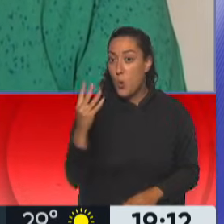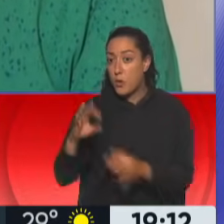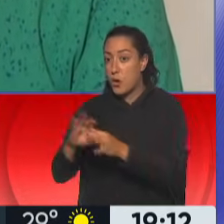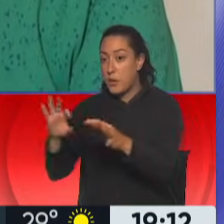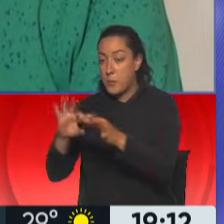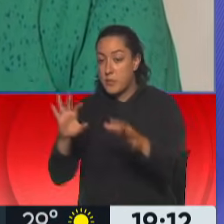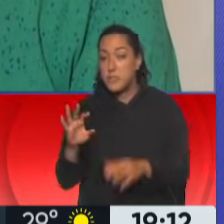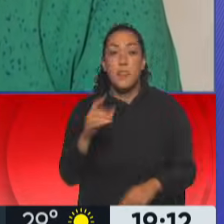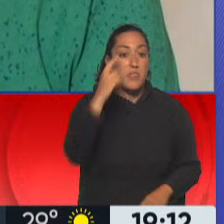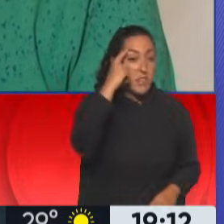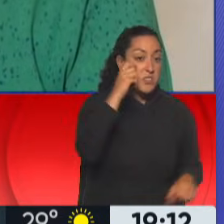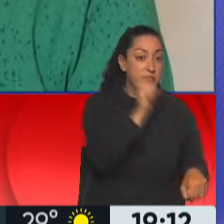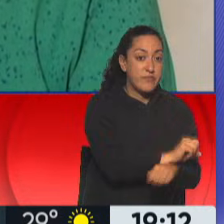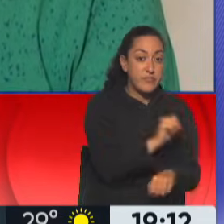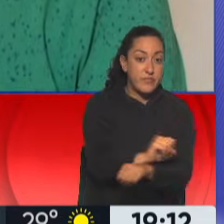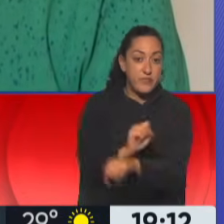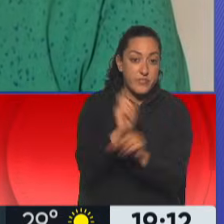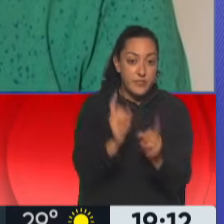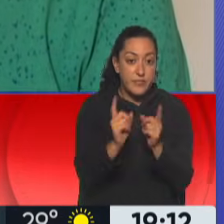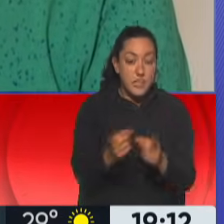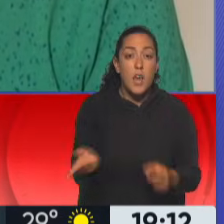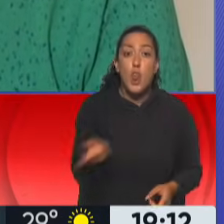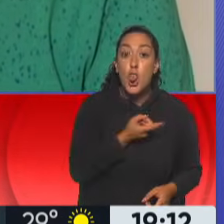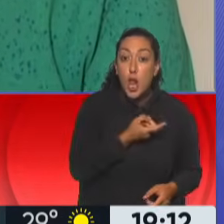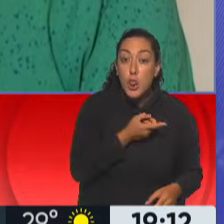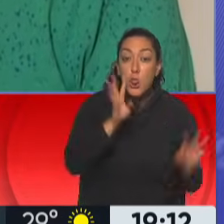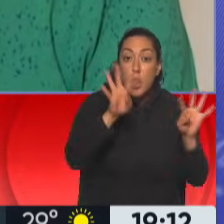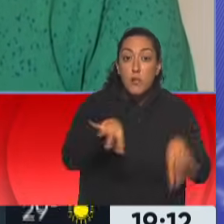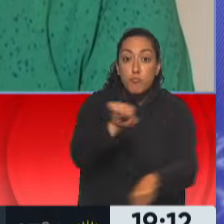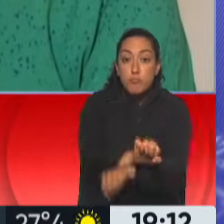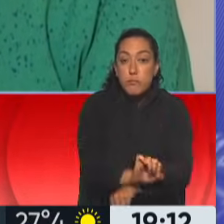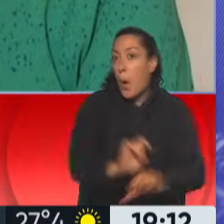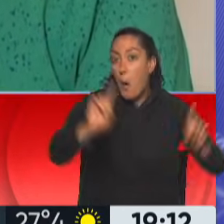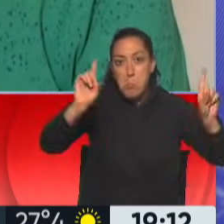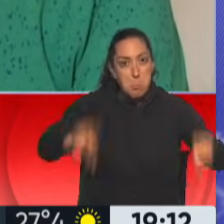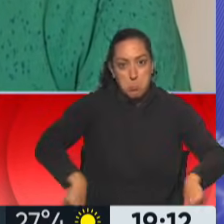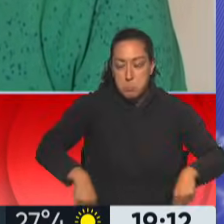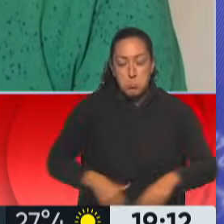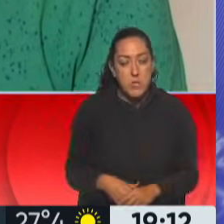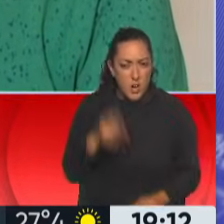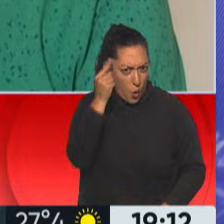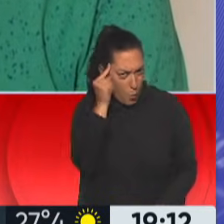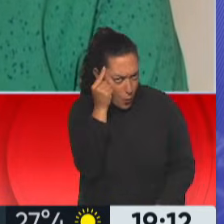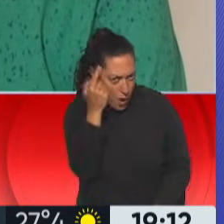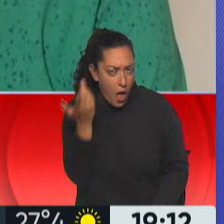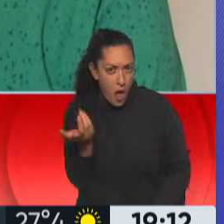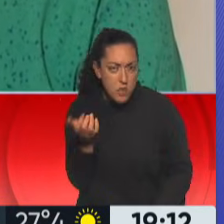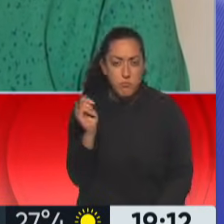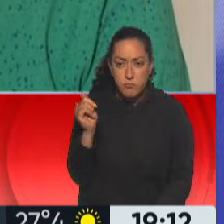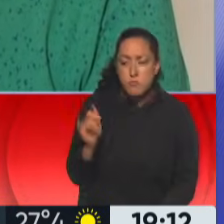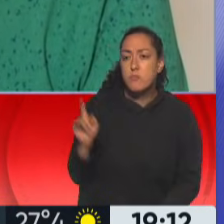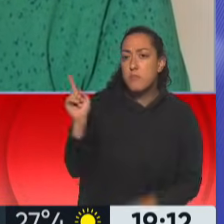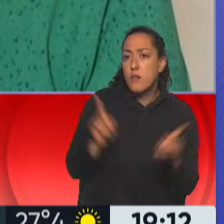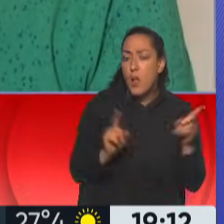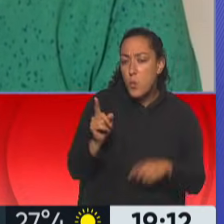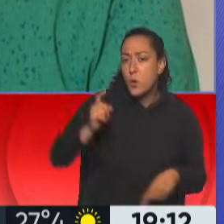pero hay 10 que todavía... Y no se sabe el paradero. Y no se sabe el paradero. Qué locura, ¿eh? Muchos, como dicen acá desde